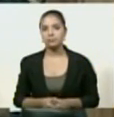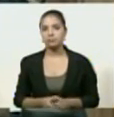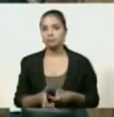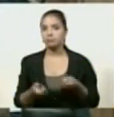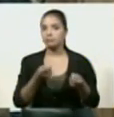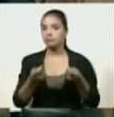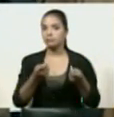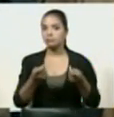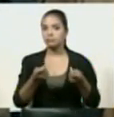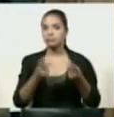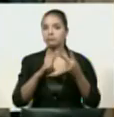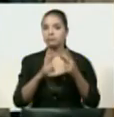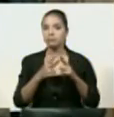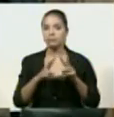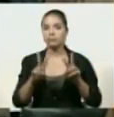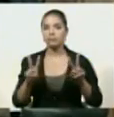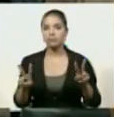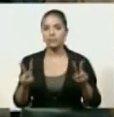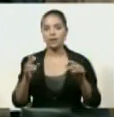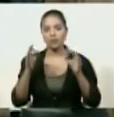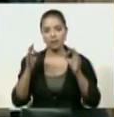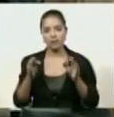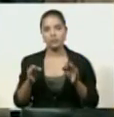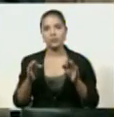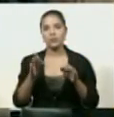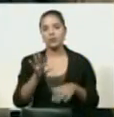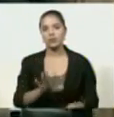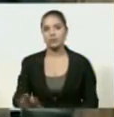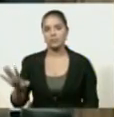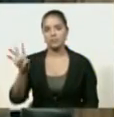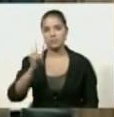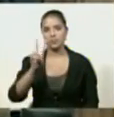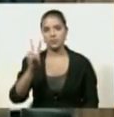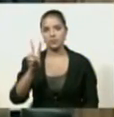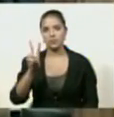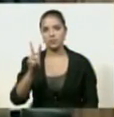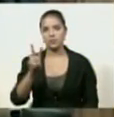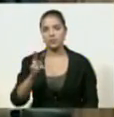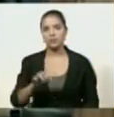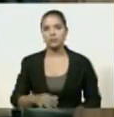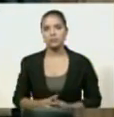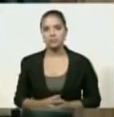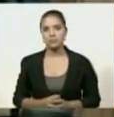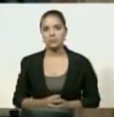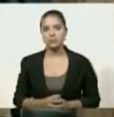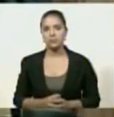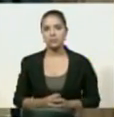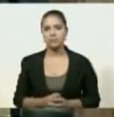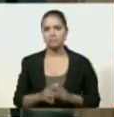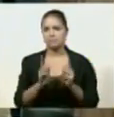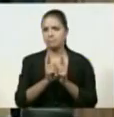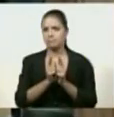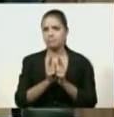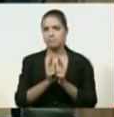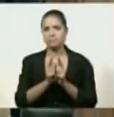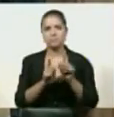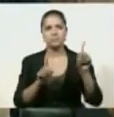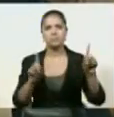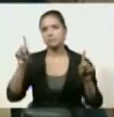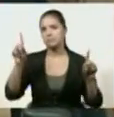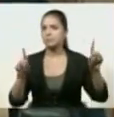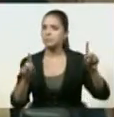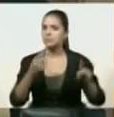mantener la paz y la seguridad nacional. Vamos entonces a dar pequeño derecho de